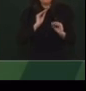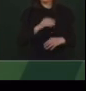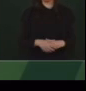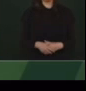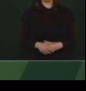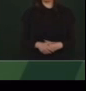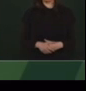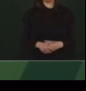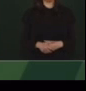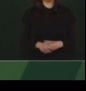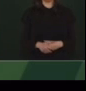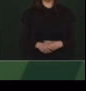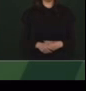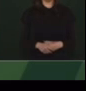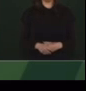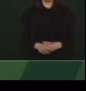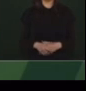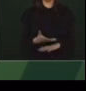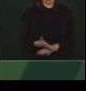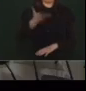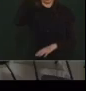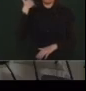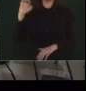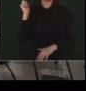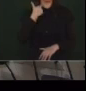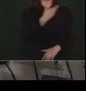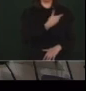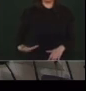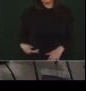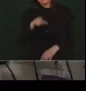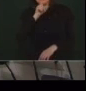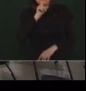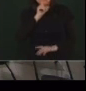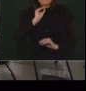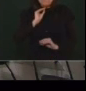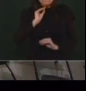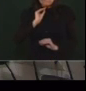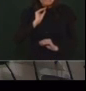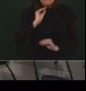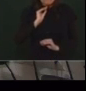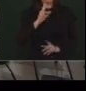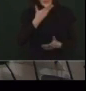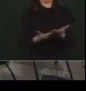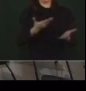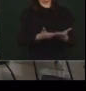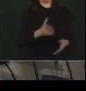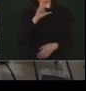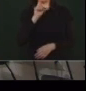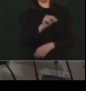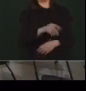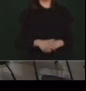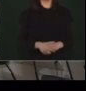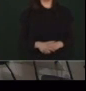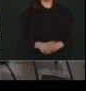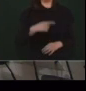Ya no es el tiempo de antes, cuando nada más los opositores eran los que